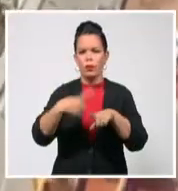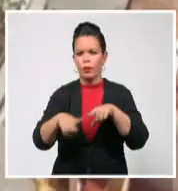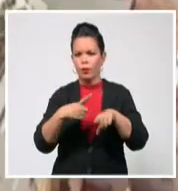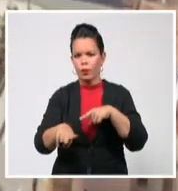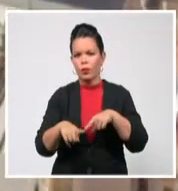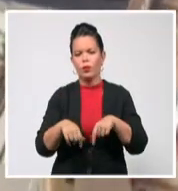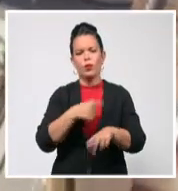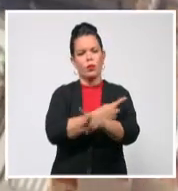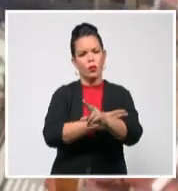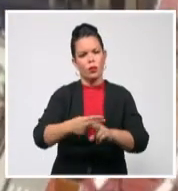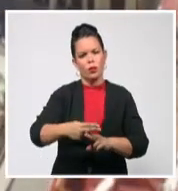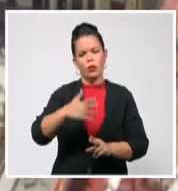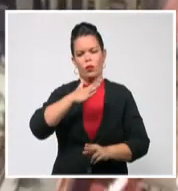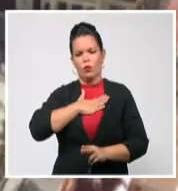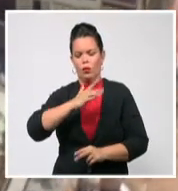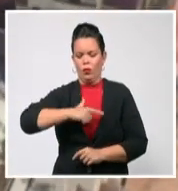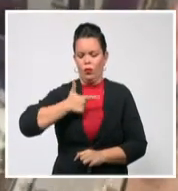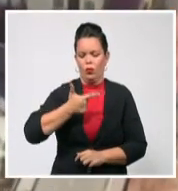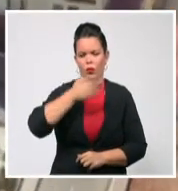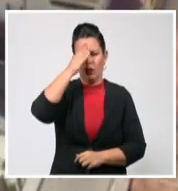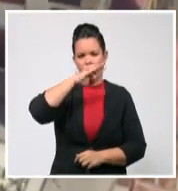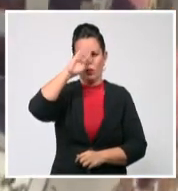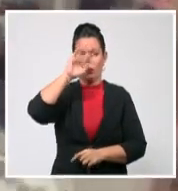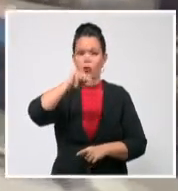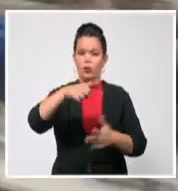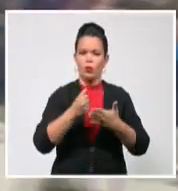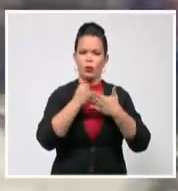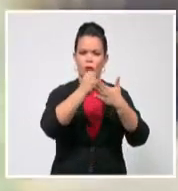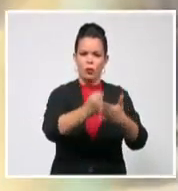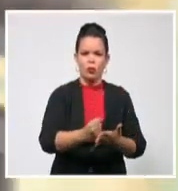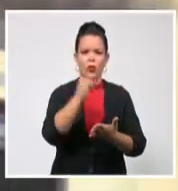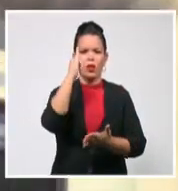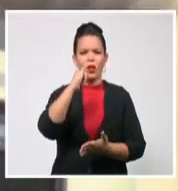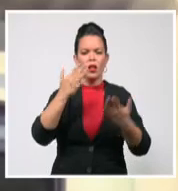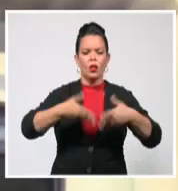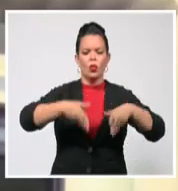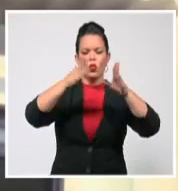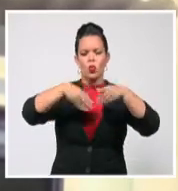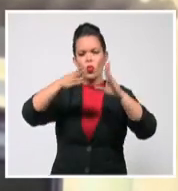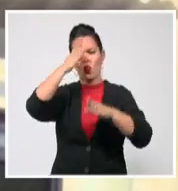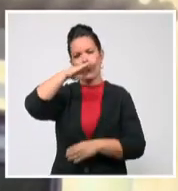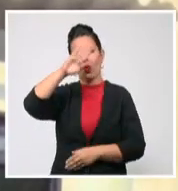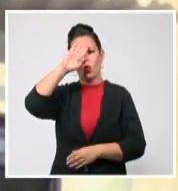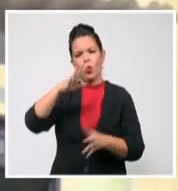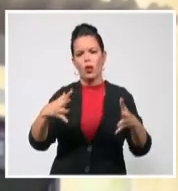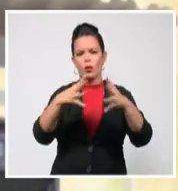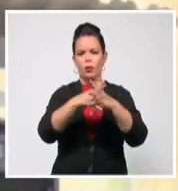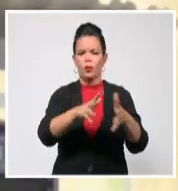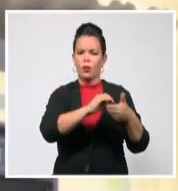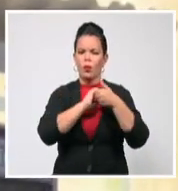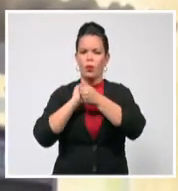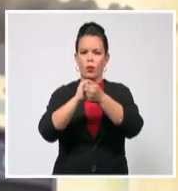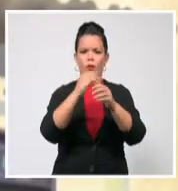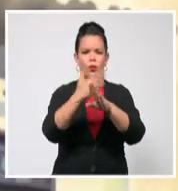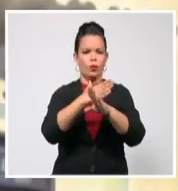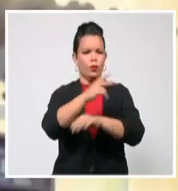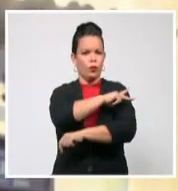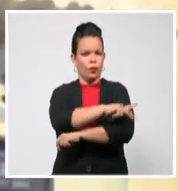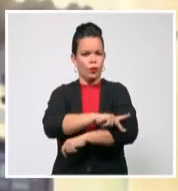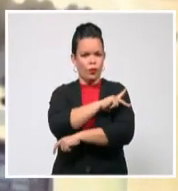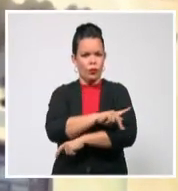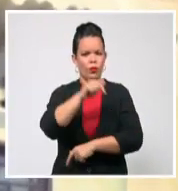caribeña. Auspiciada por la Dirección Provincial de Cultura, el Instituto Cubano de Amistad con los Pueblos, el Centro de Patrimonio en esta región